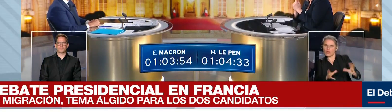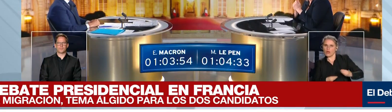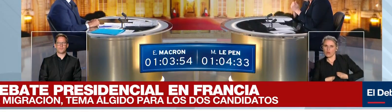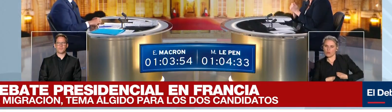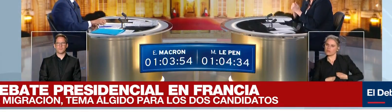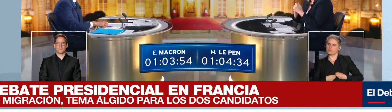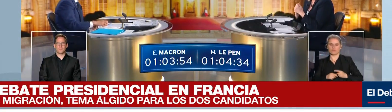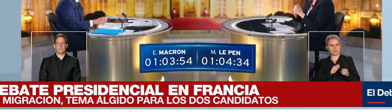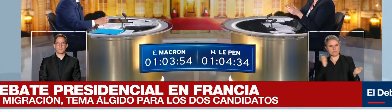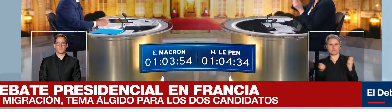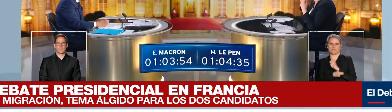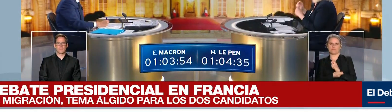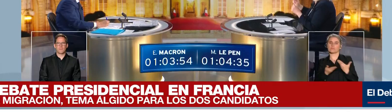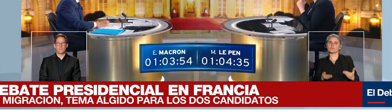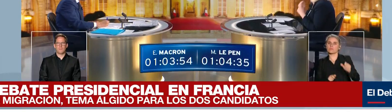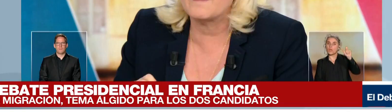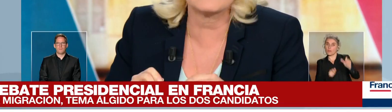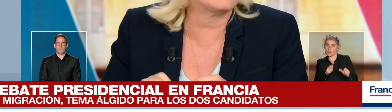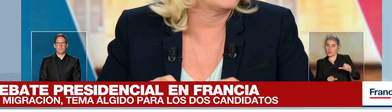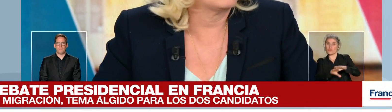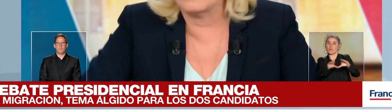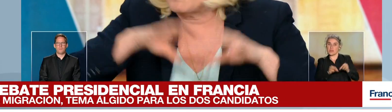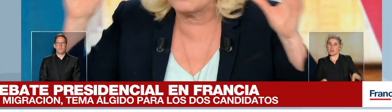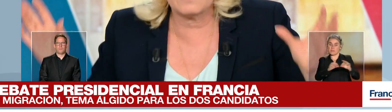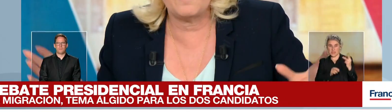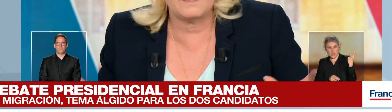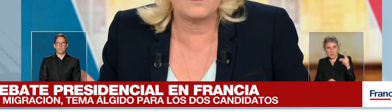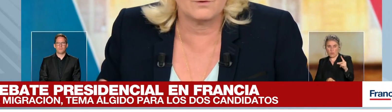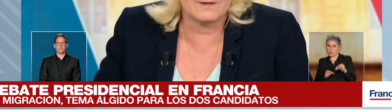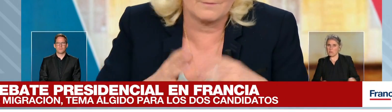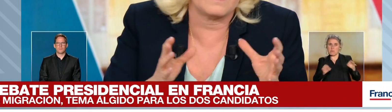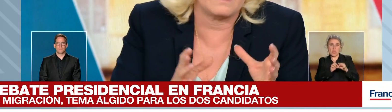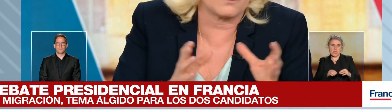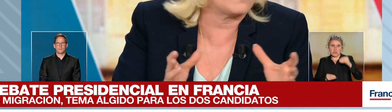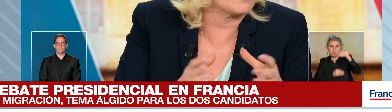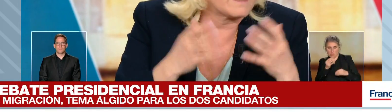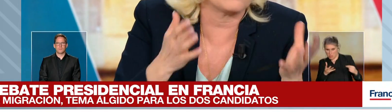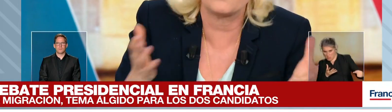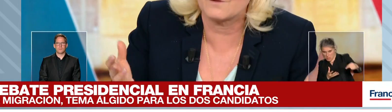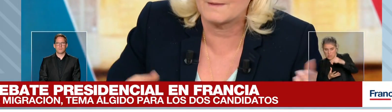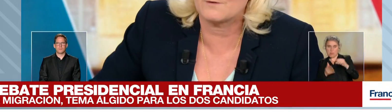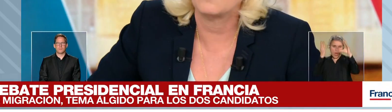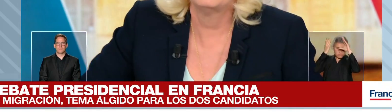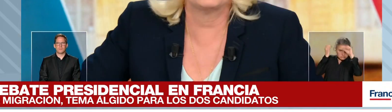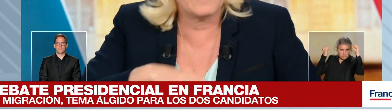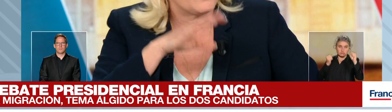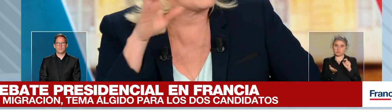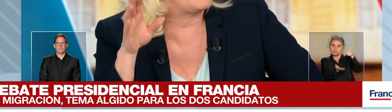también la modificación del derecho de asilo, es decir, que las solicitudes de asilo tendrán que hacerse en los consulados y embajadas